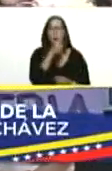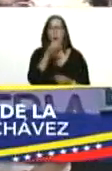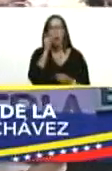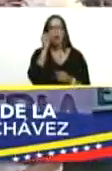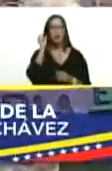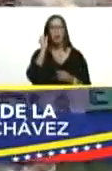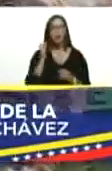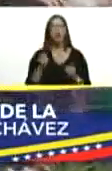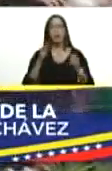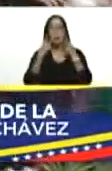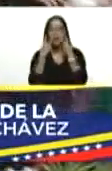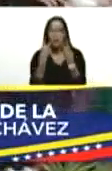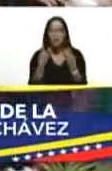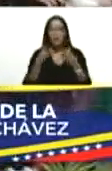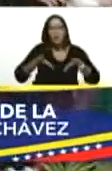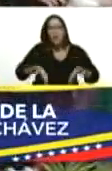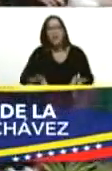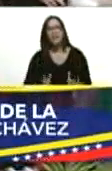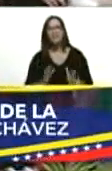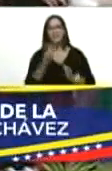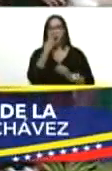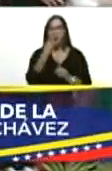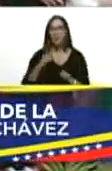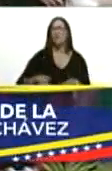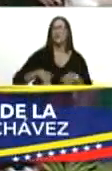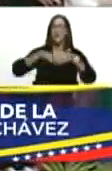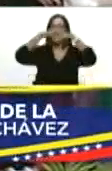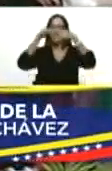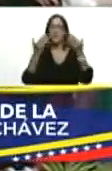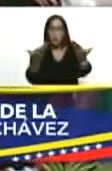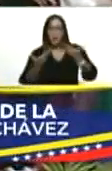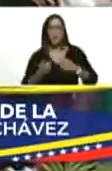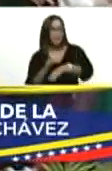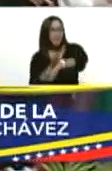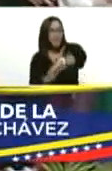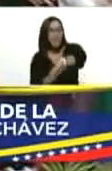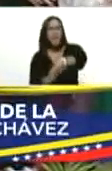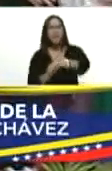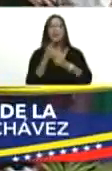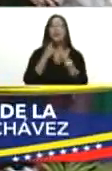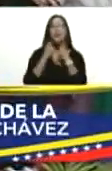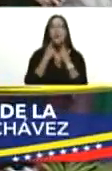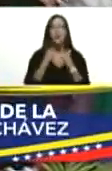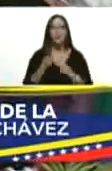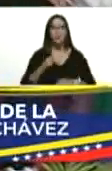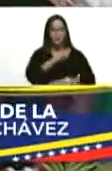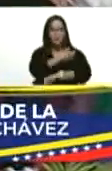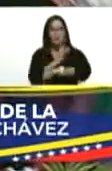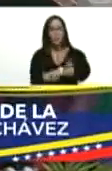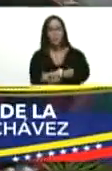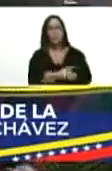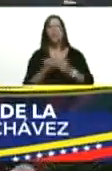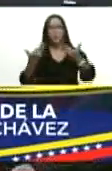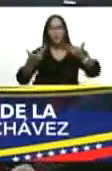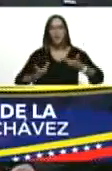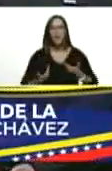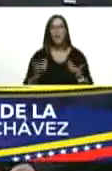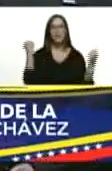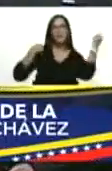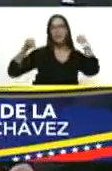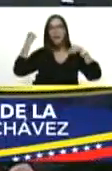los que nos dieron este ser, los que nos dieron este color, los que nos dieron este poder, los que nos dieron esta